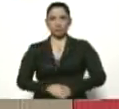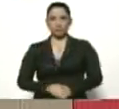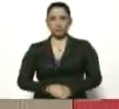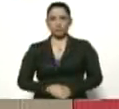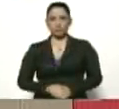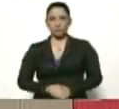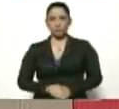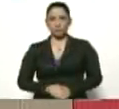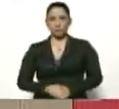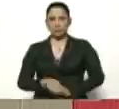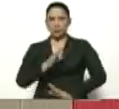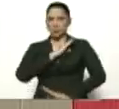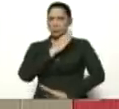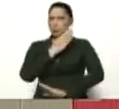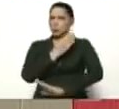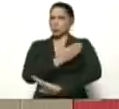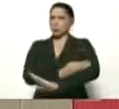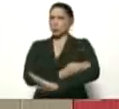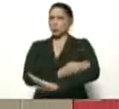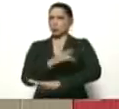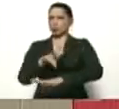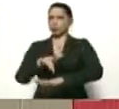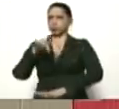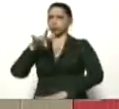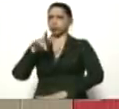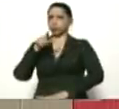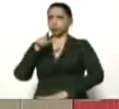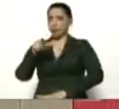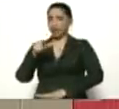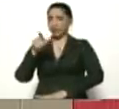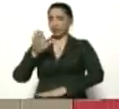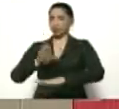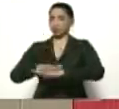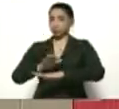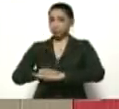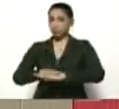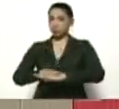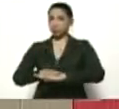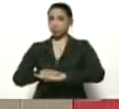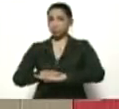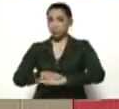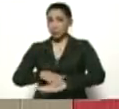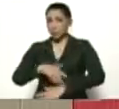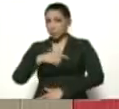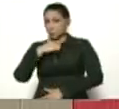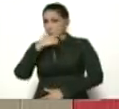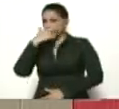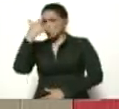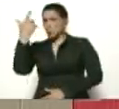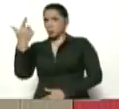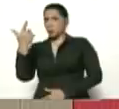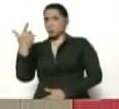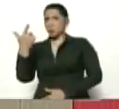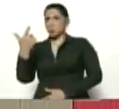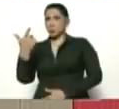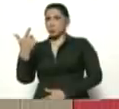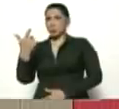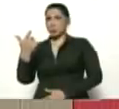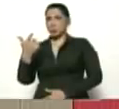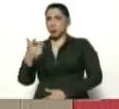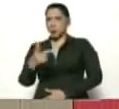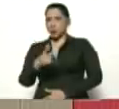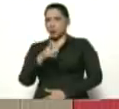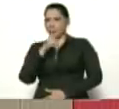tensa gravedad de esos hechos por la barbarie encerrada en las motivaciones